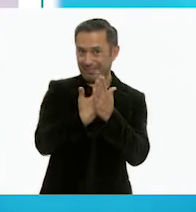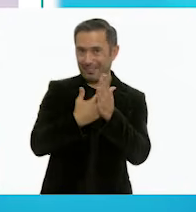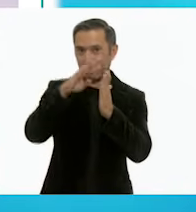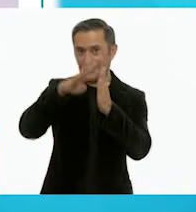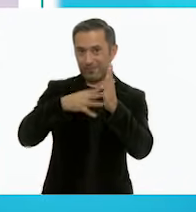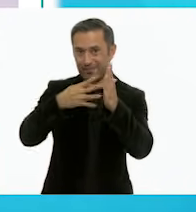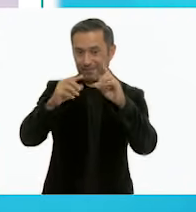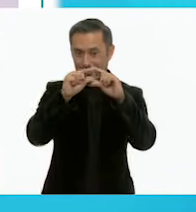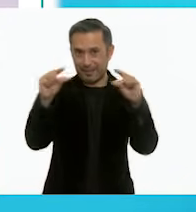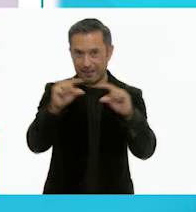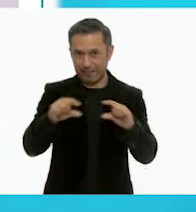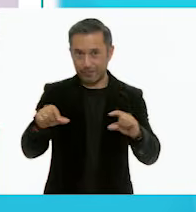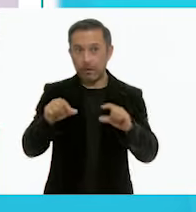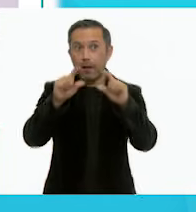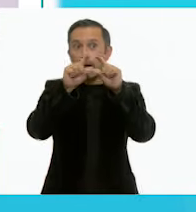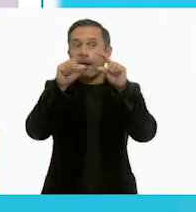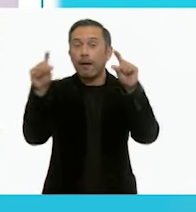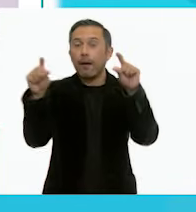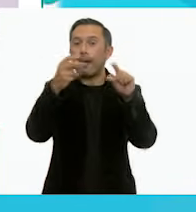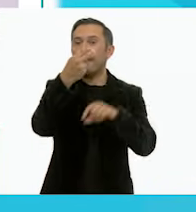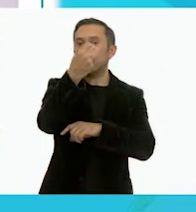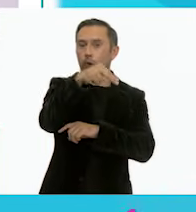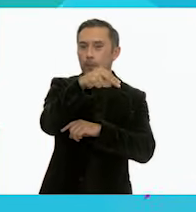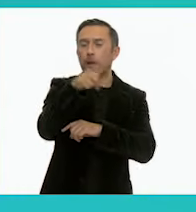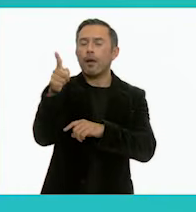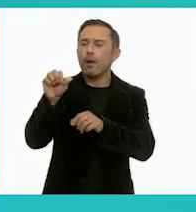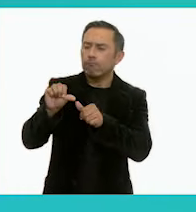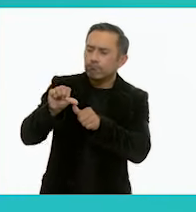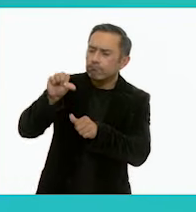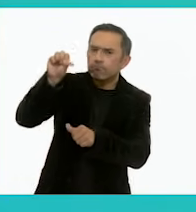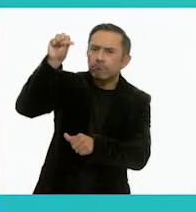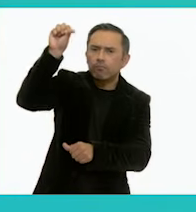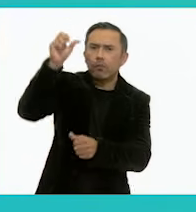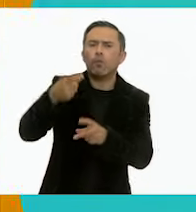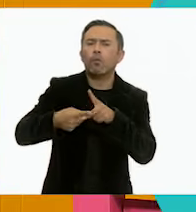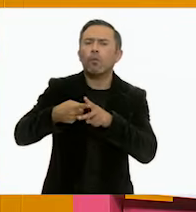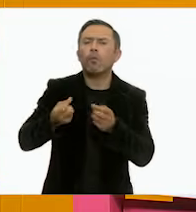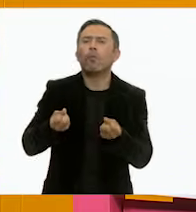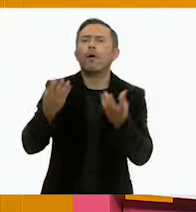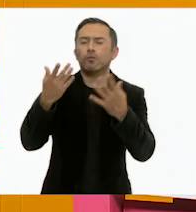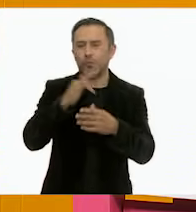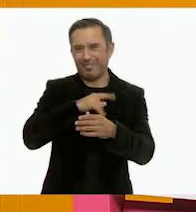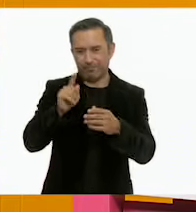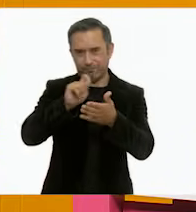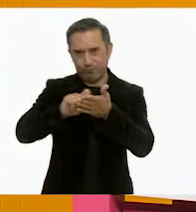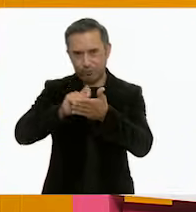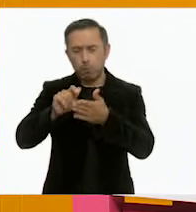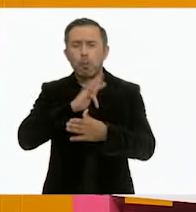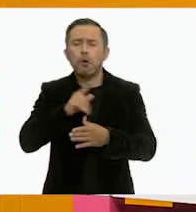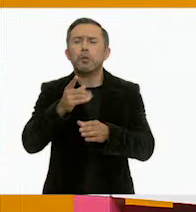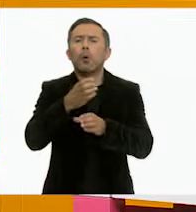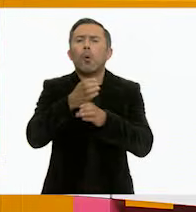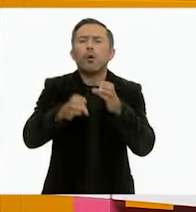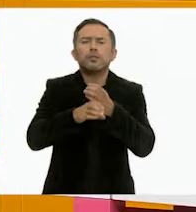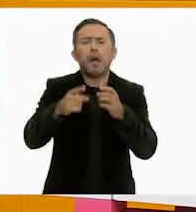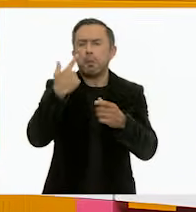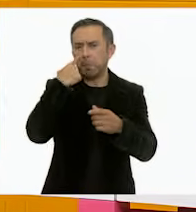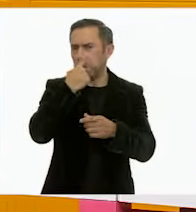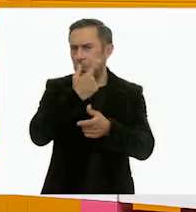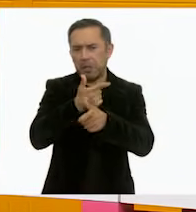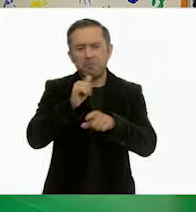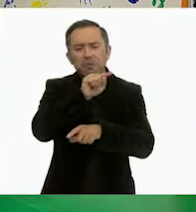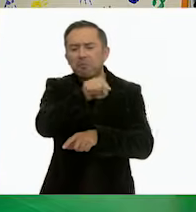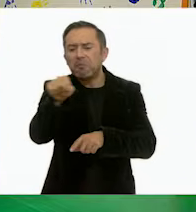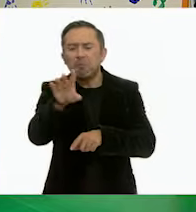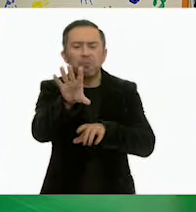el nombre y la estatura. Ustedes pueden hacerlo con 5 objetos. Pero si en casita está